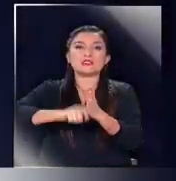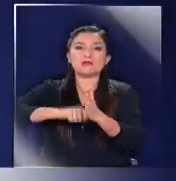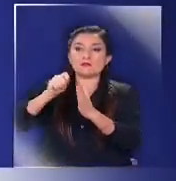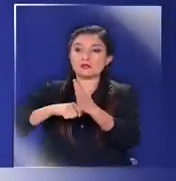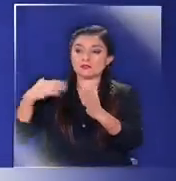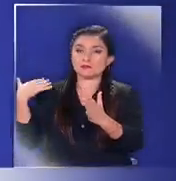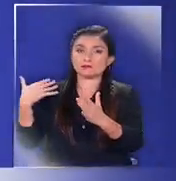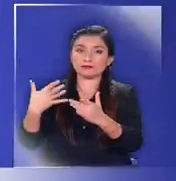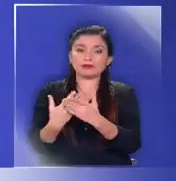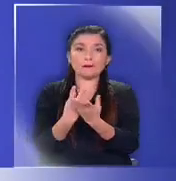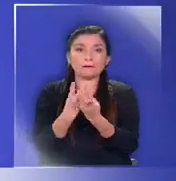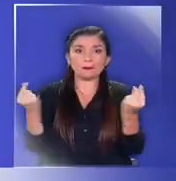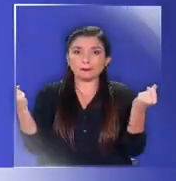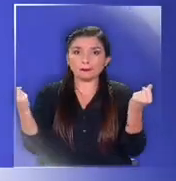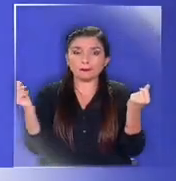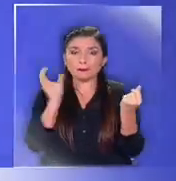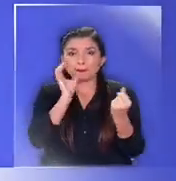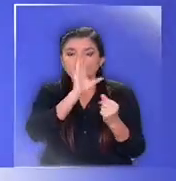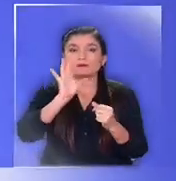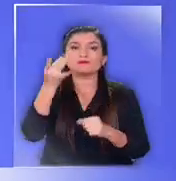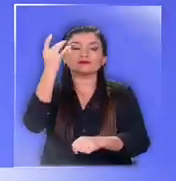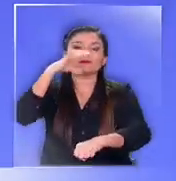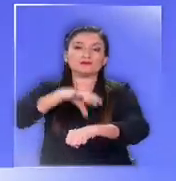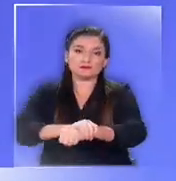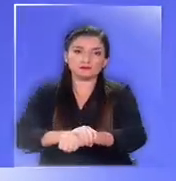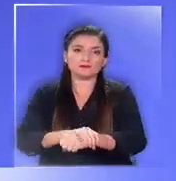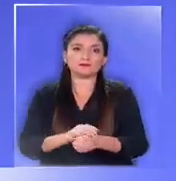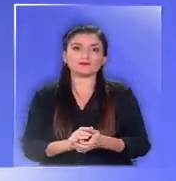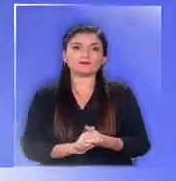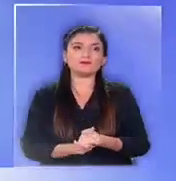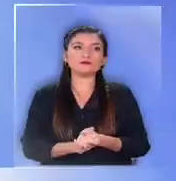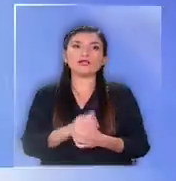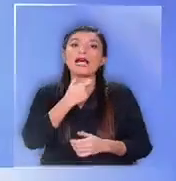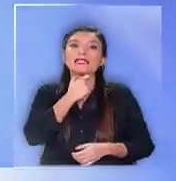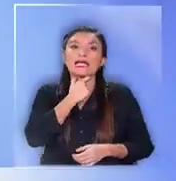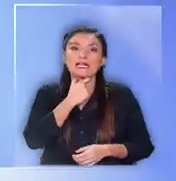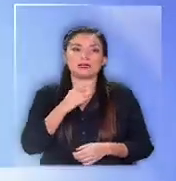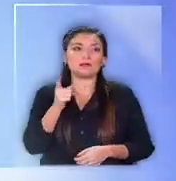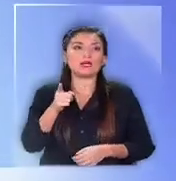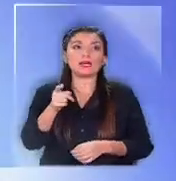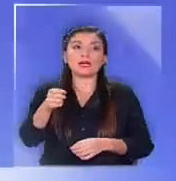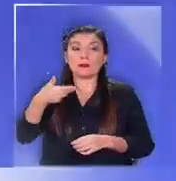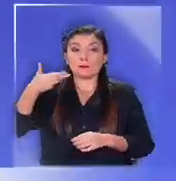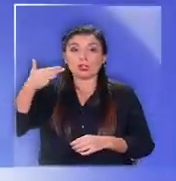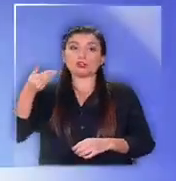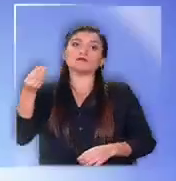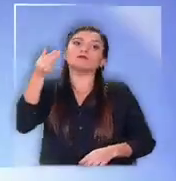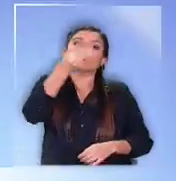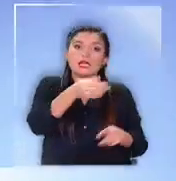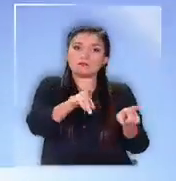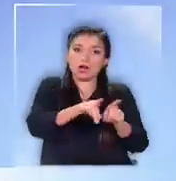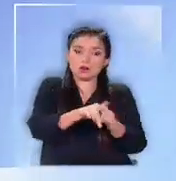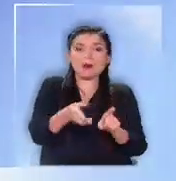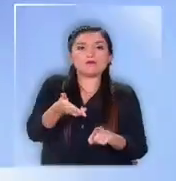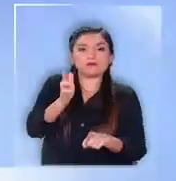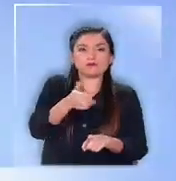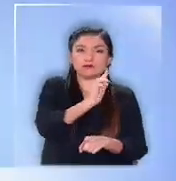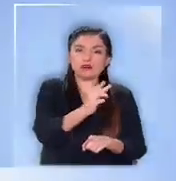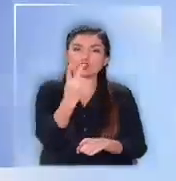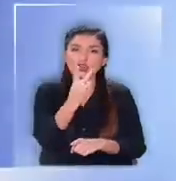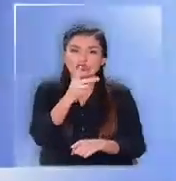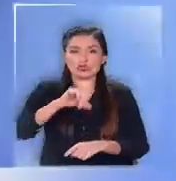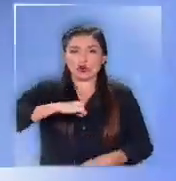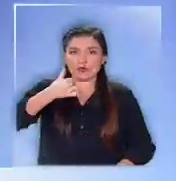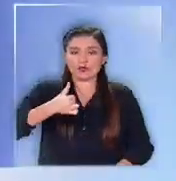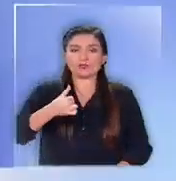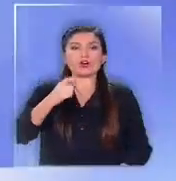Cartagena. Ese detenido es Obed Pérez. Él entrega a su hermano la pistola para asesinar a los dos jóvenes. Benjamín ya había sido